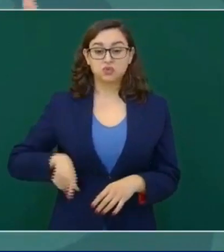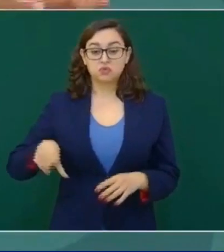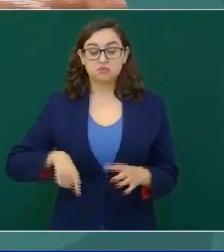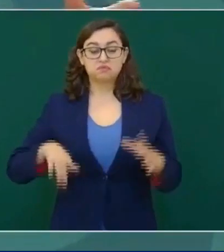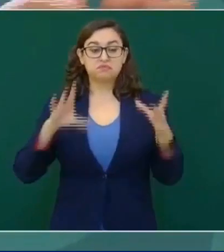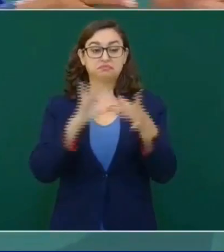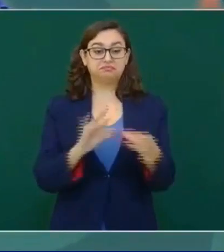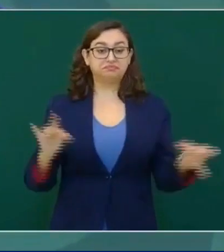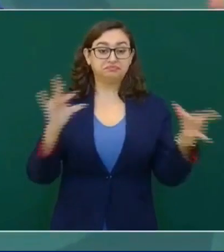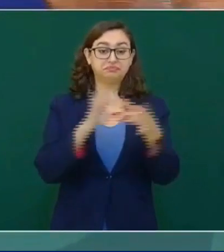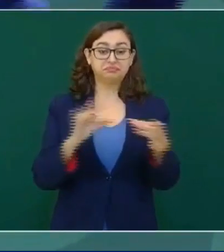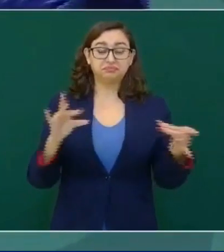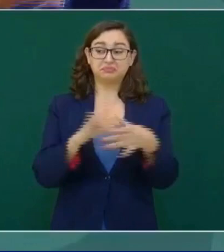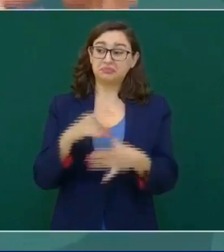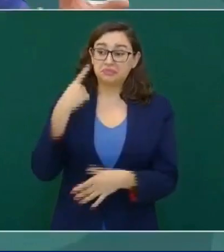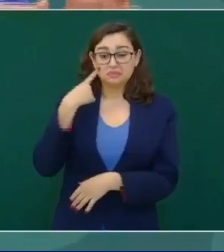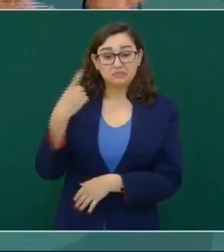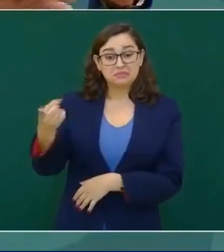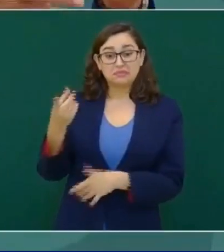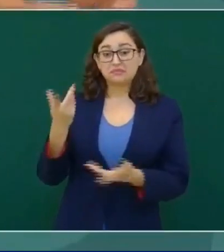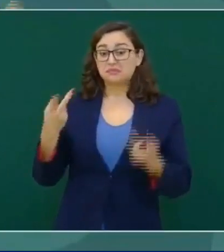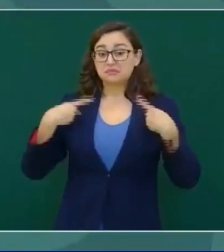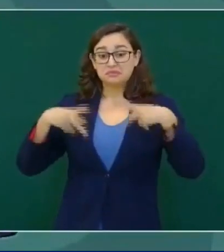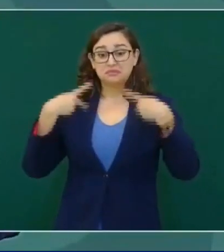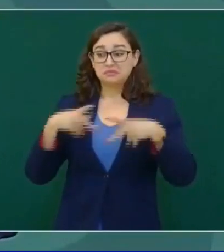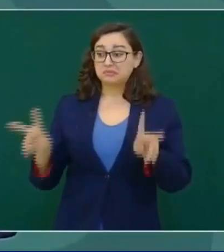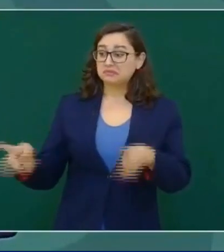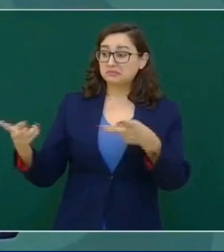los de la economía informal que no pagaban impuestos,